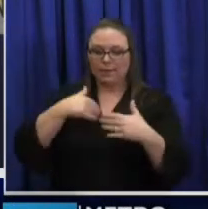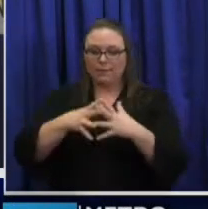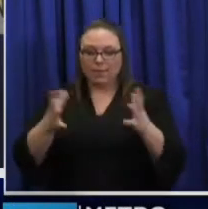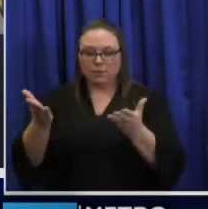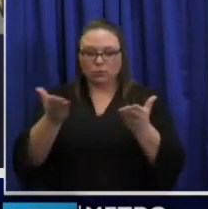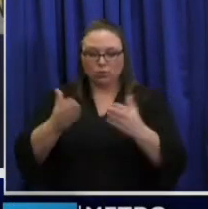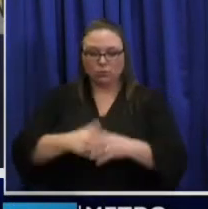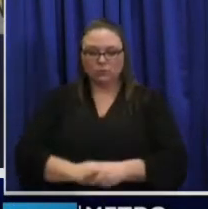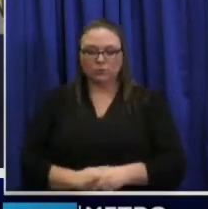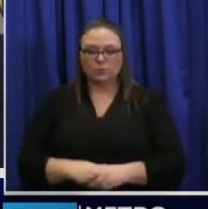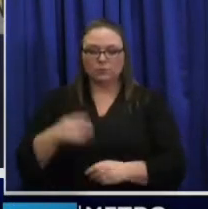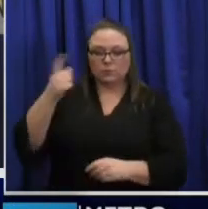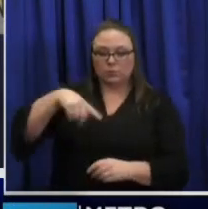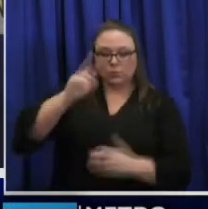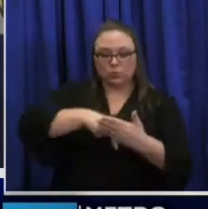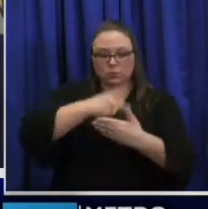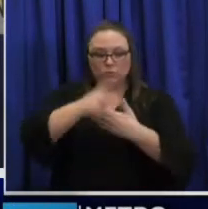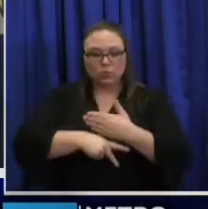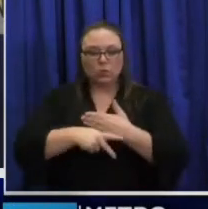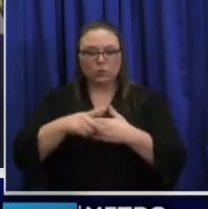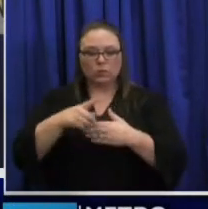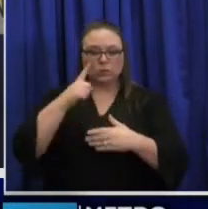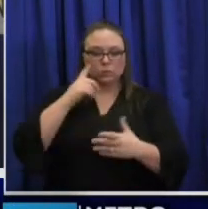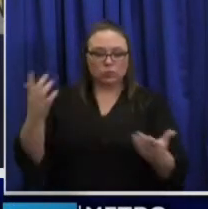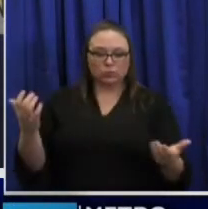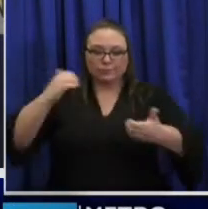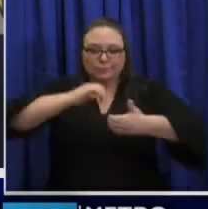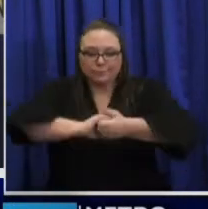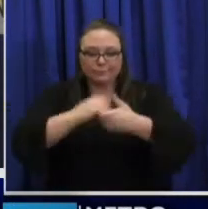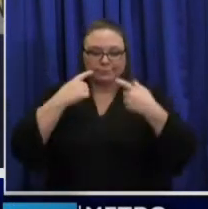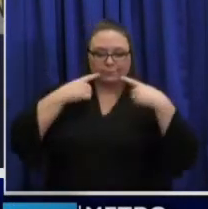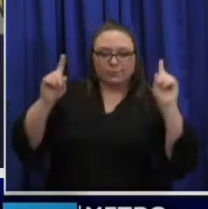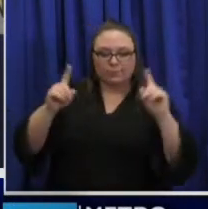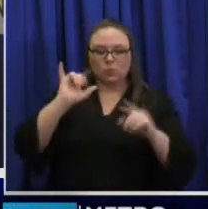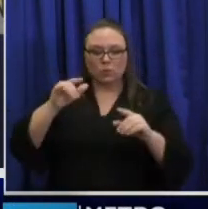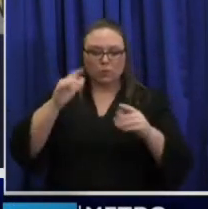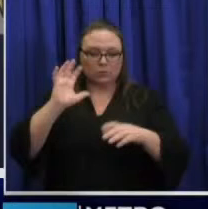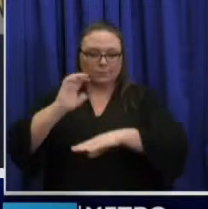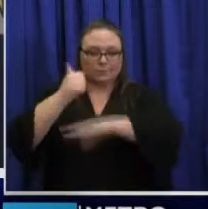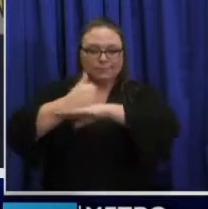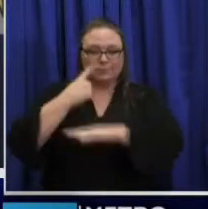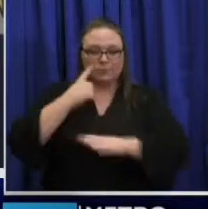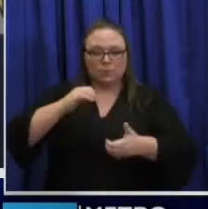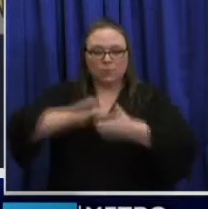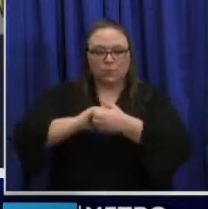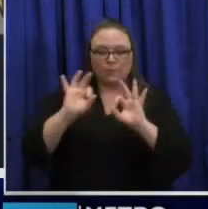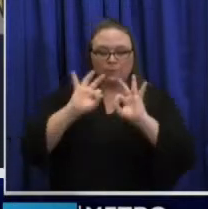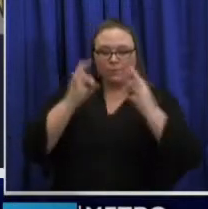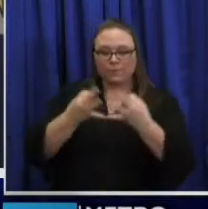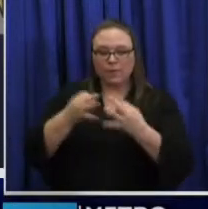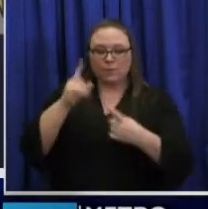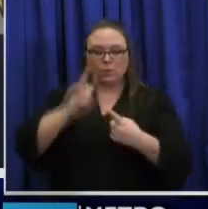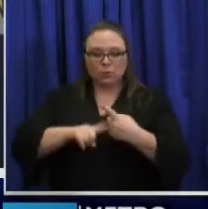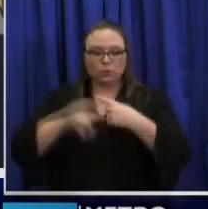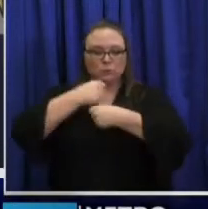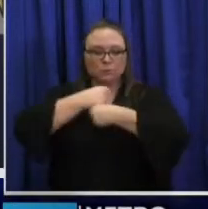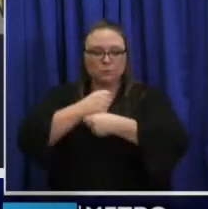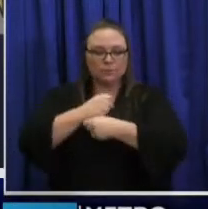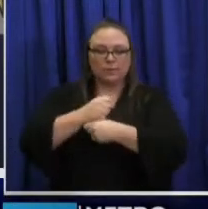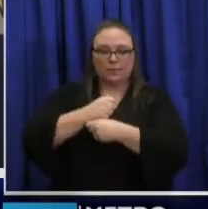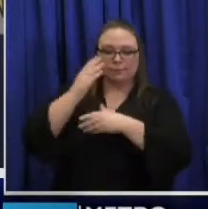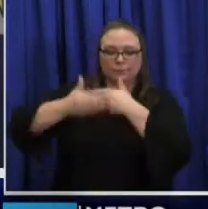o gratuito para el paciente. Además, Meharry sirve a la comunidad a través de una variedad de programas que ayudan a las